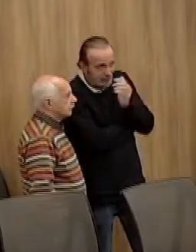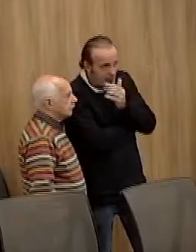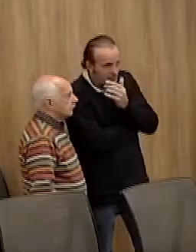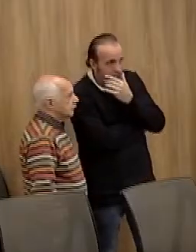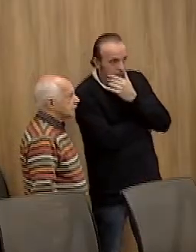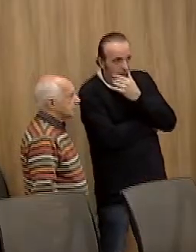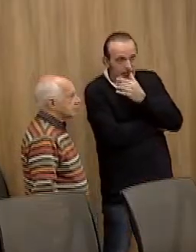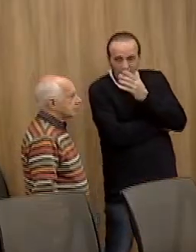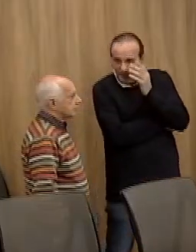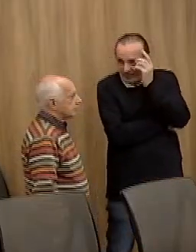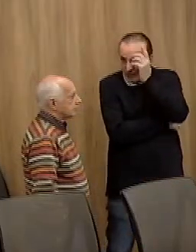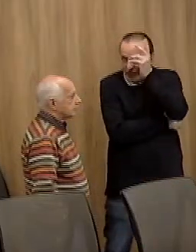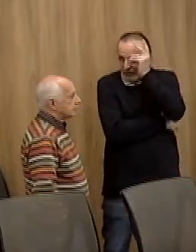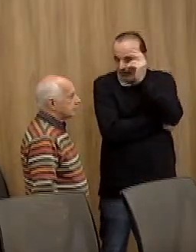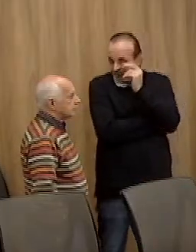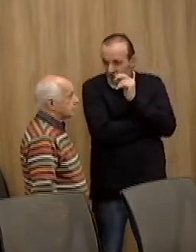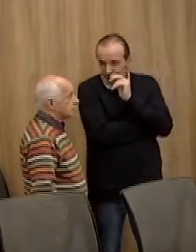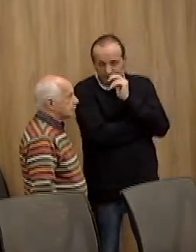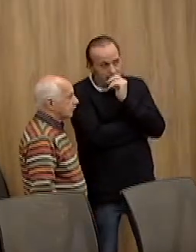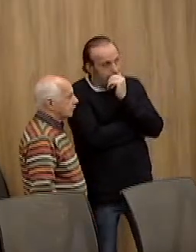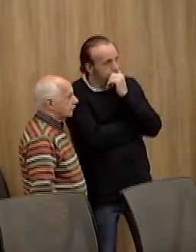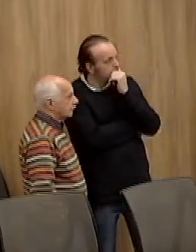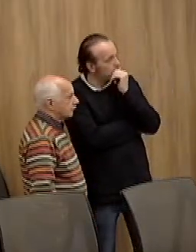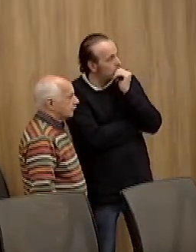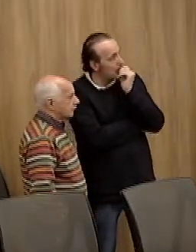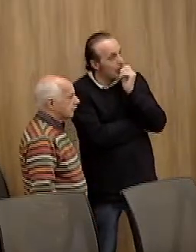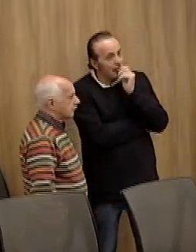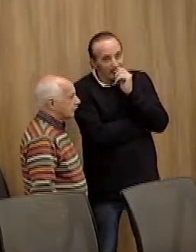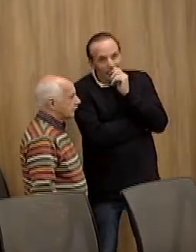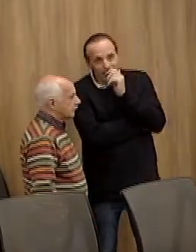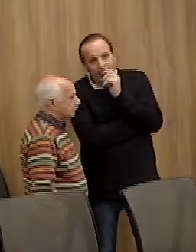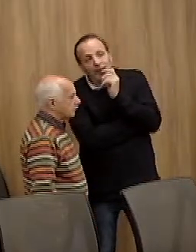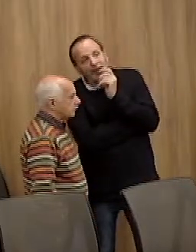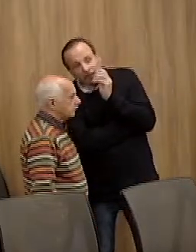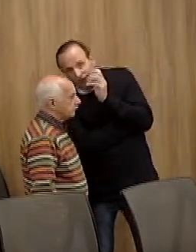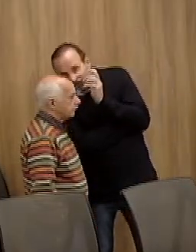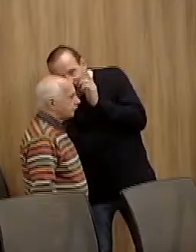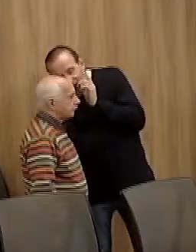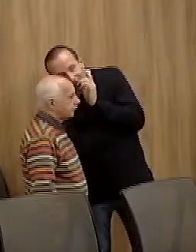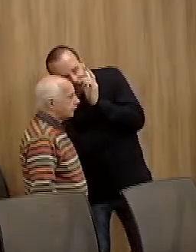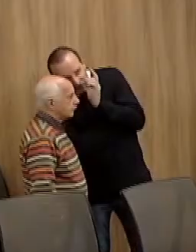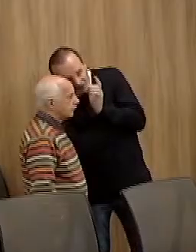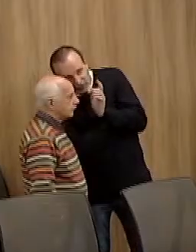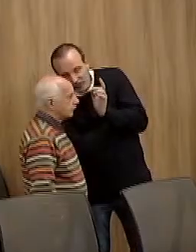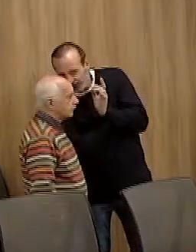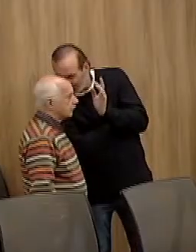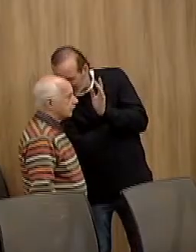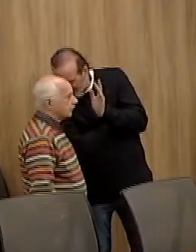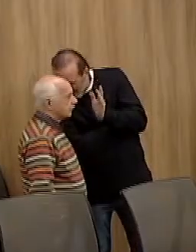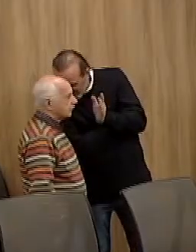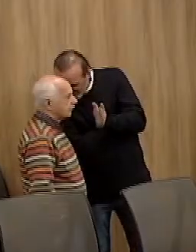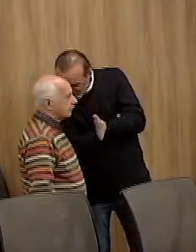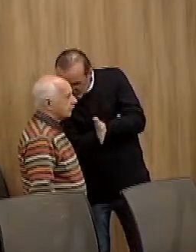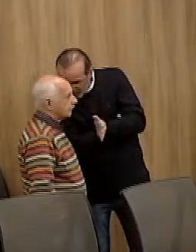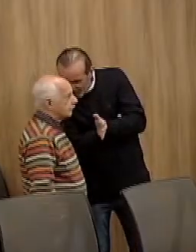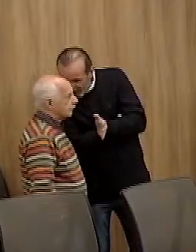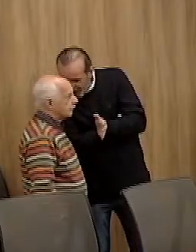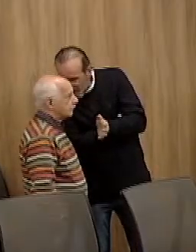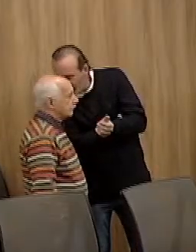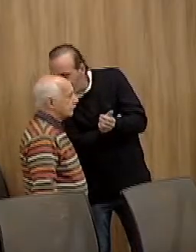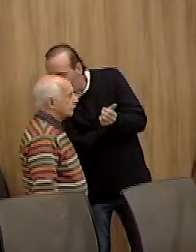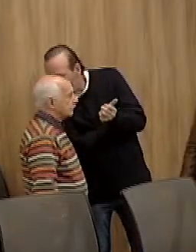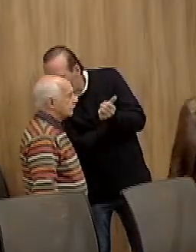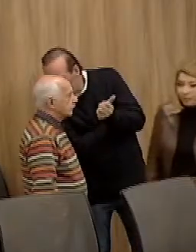acuerdo prácticamente incondicional como nos piden los libertarios. Y nosotros estamos viendo la posibilidad de que o nos preservan